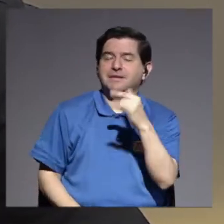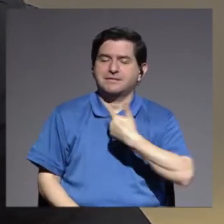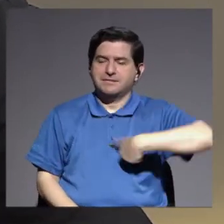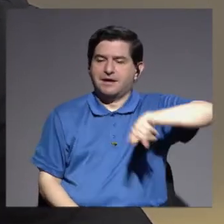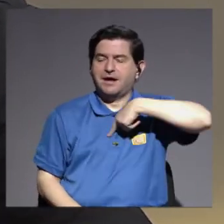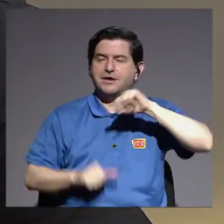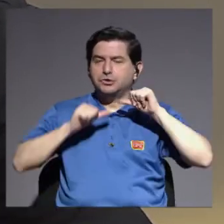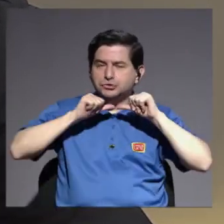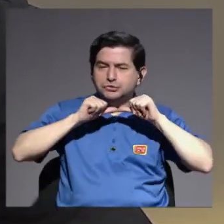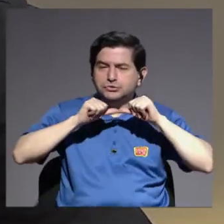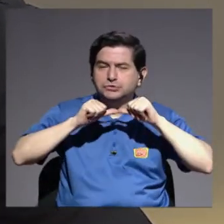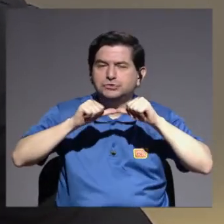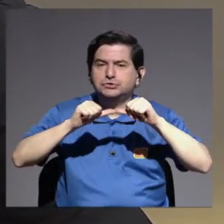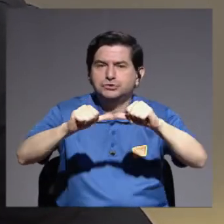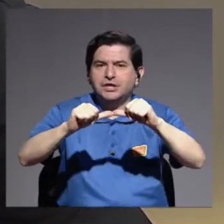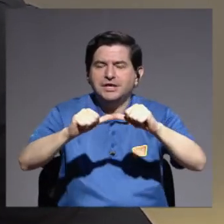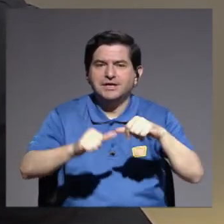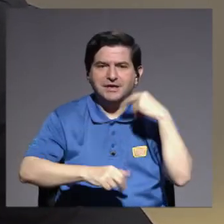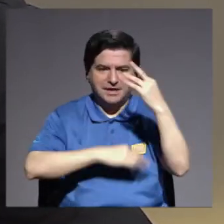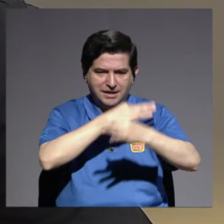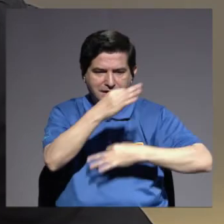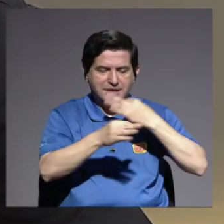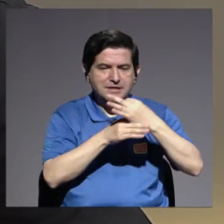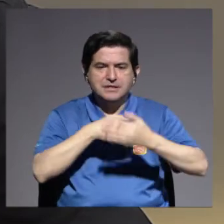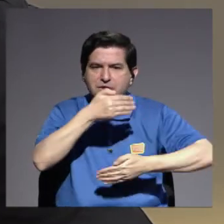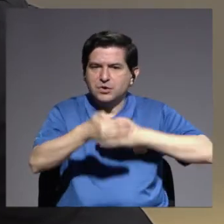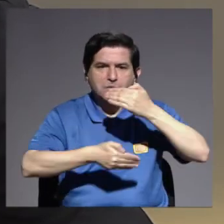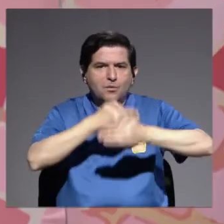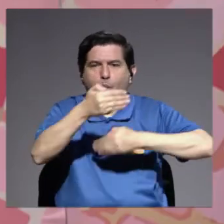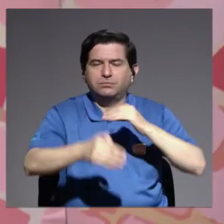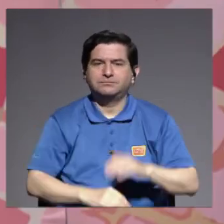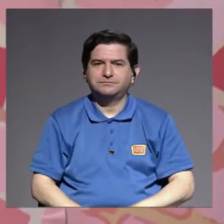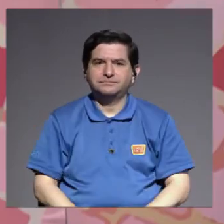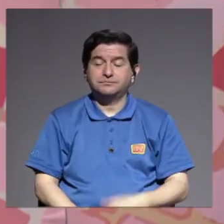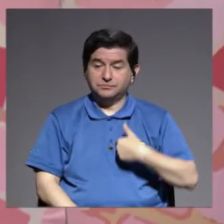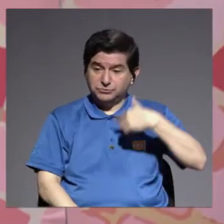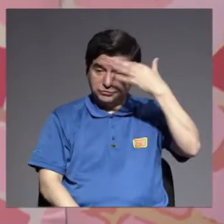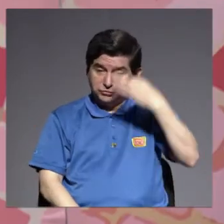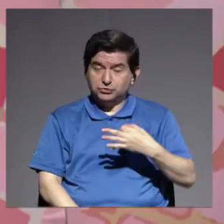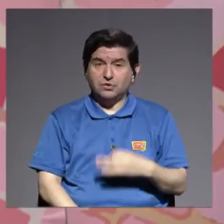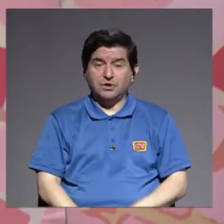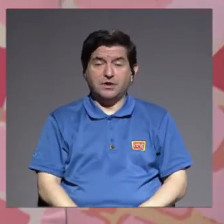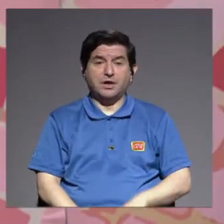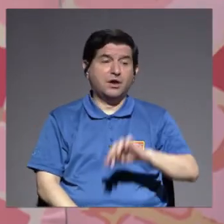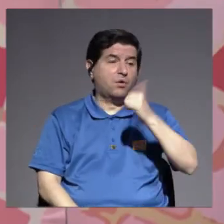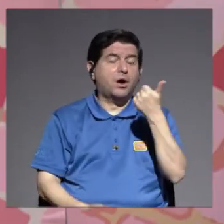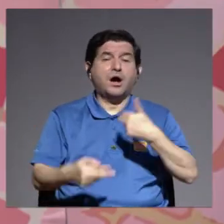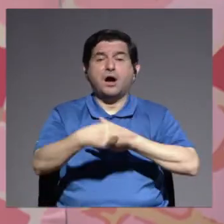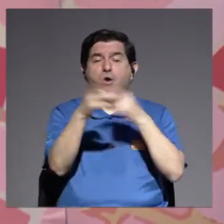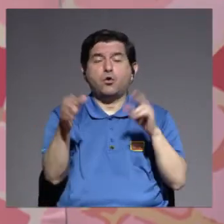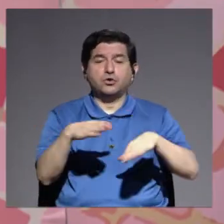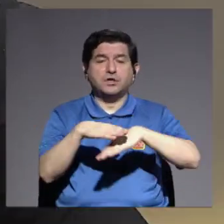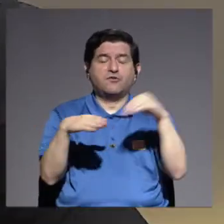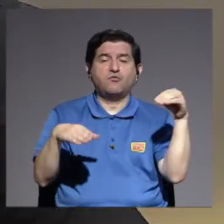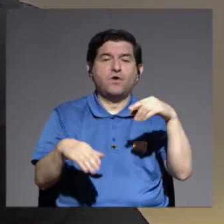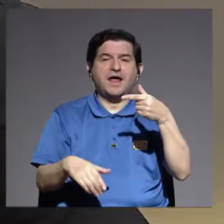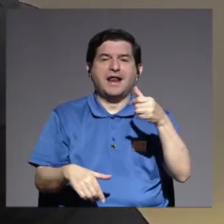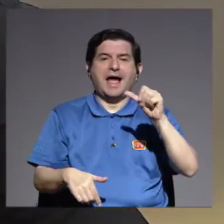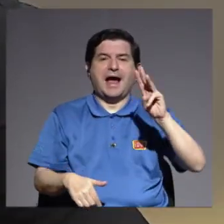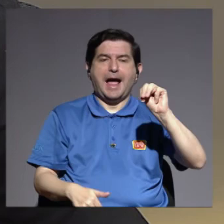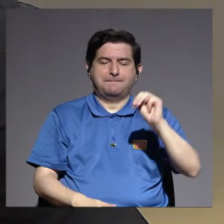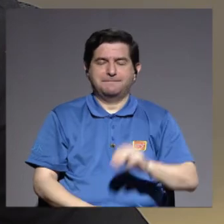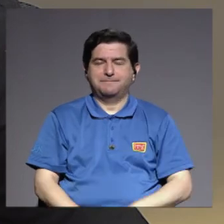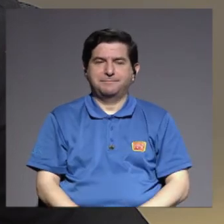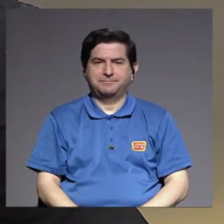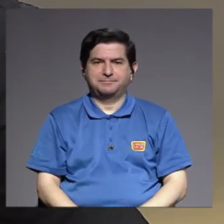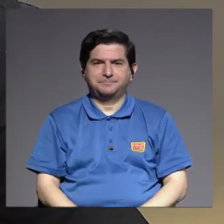nosotros continuemos con este tipo de procesos, ¿verdad? Y justamente yo creo llevar esto a otras regiones fuera de la GAM. Sí,